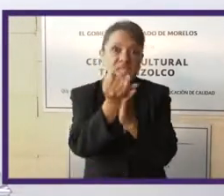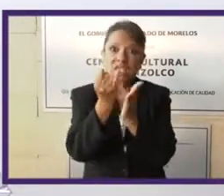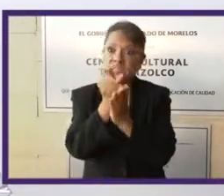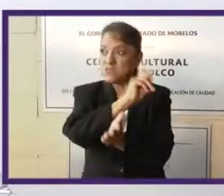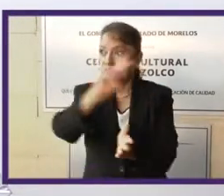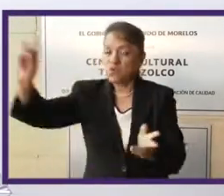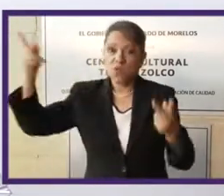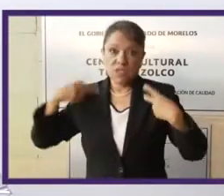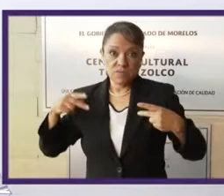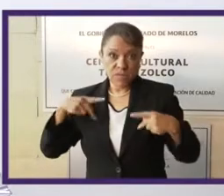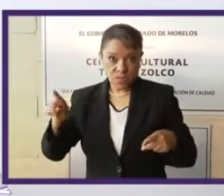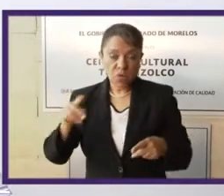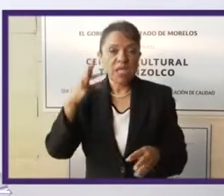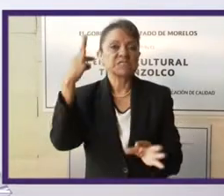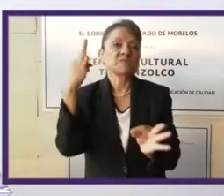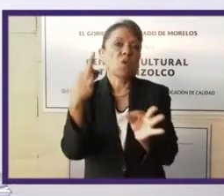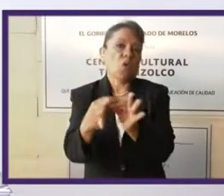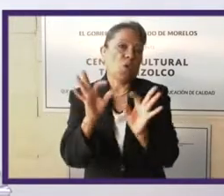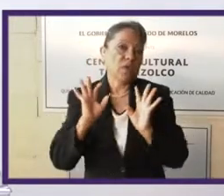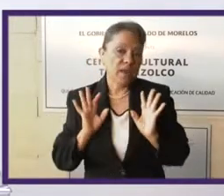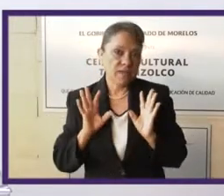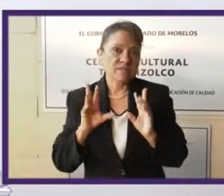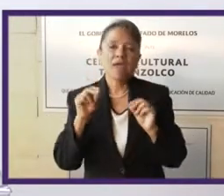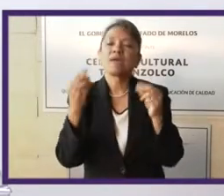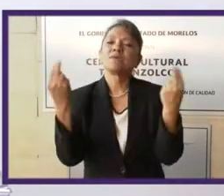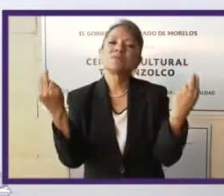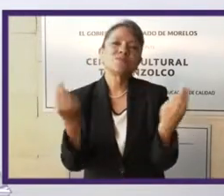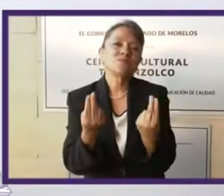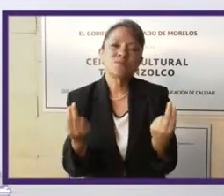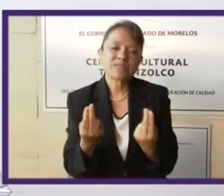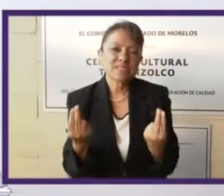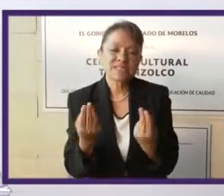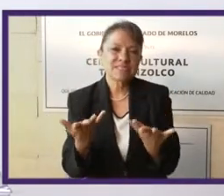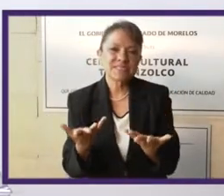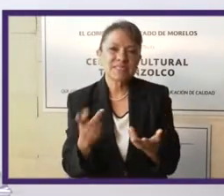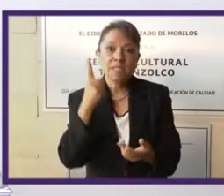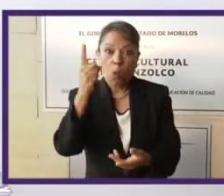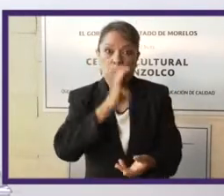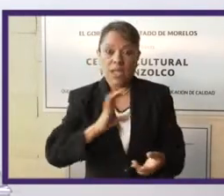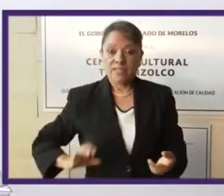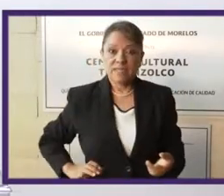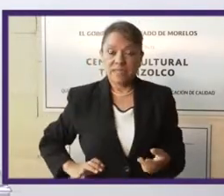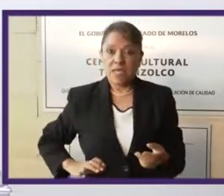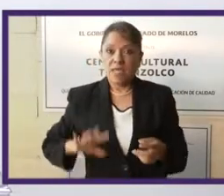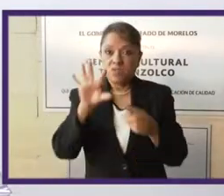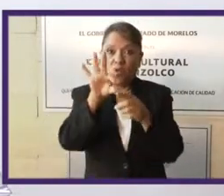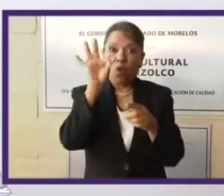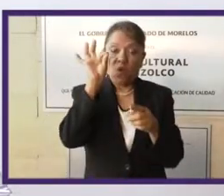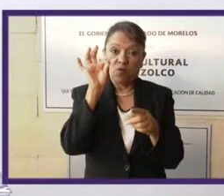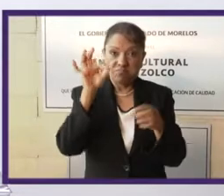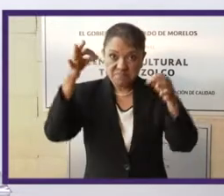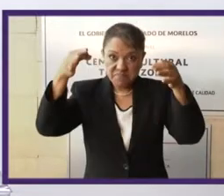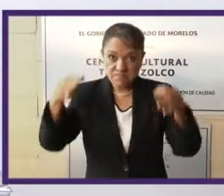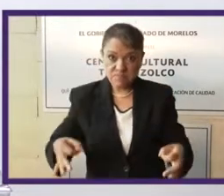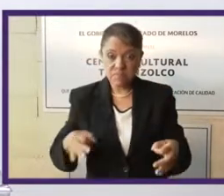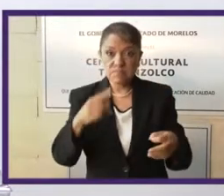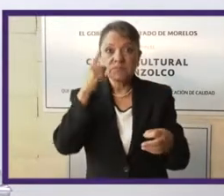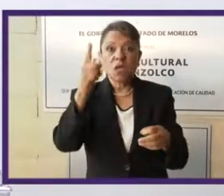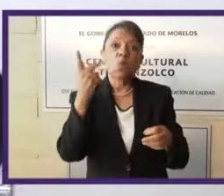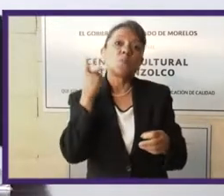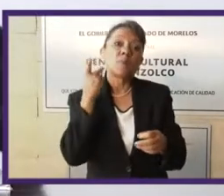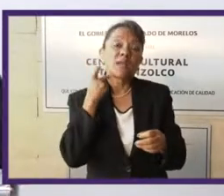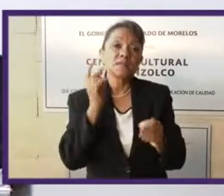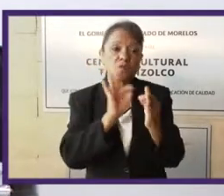ciudadanos será la correcta no sería un candidato adecuado de un frente que está